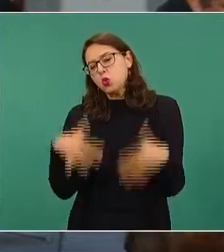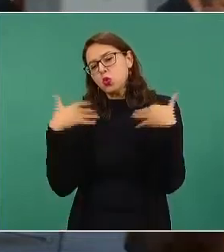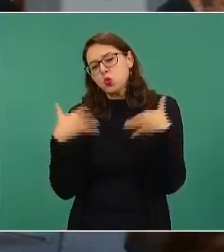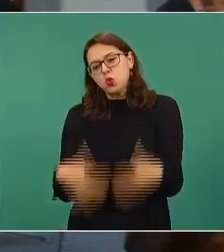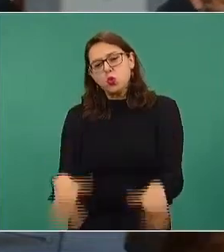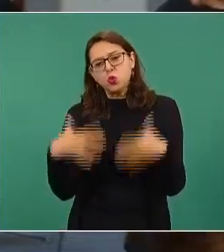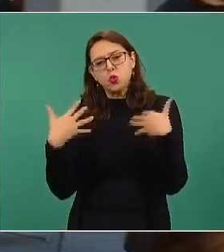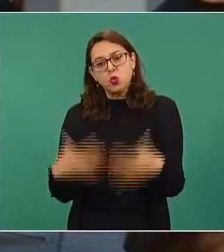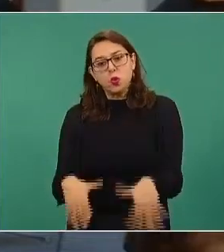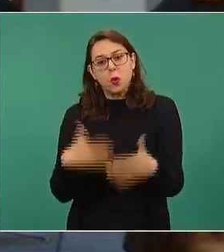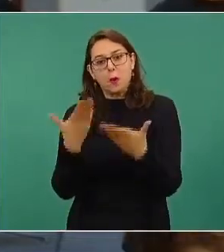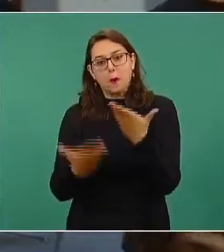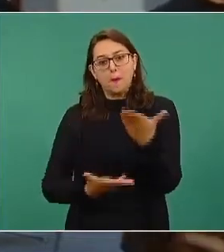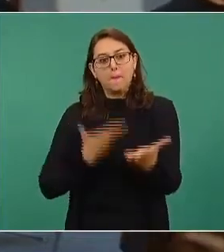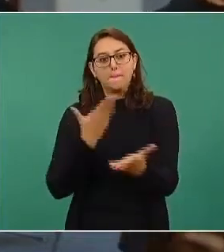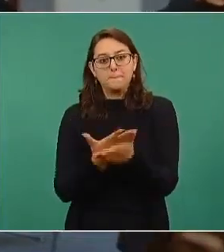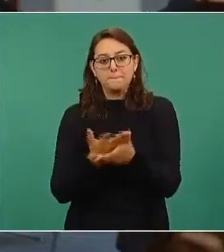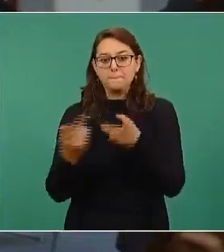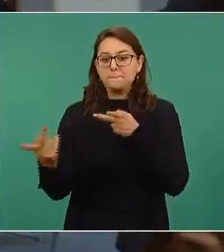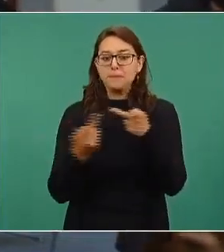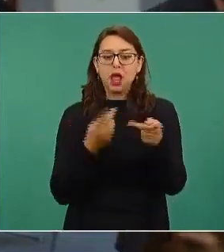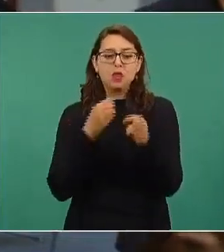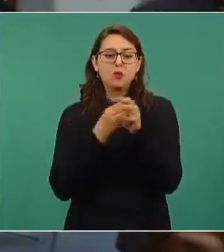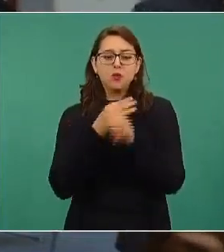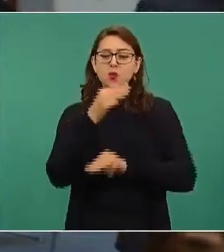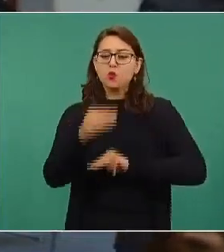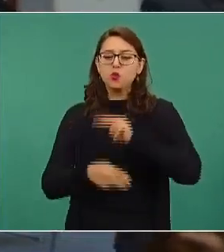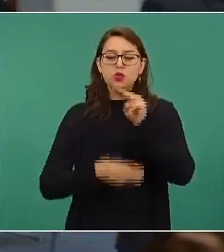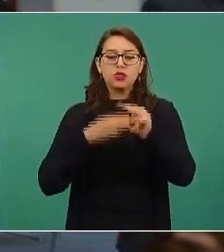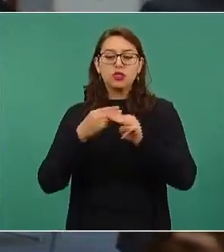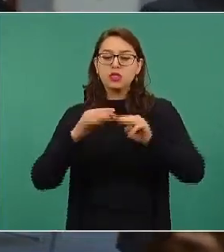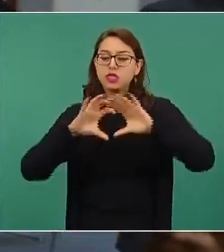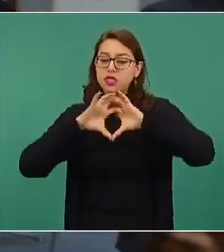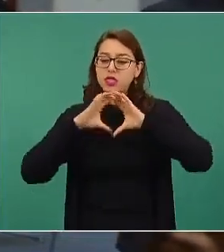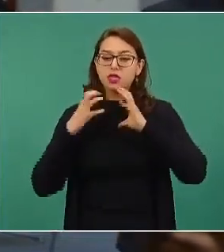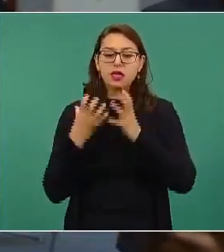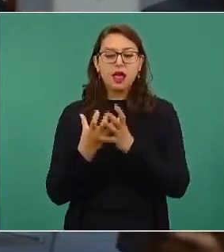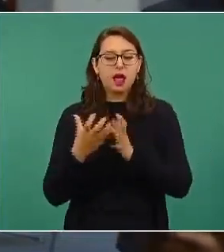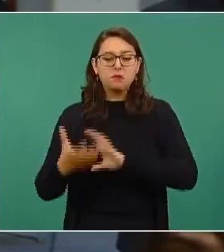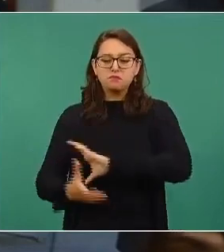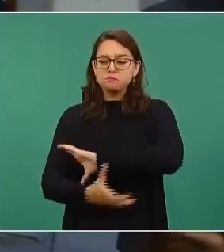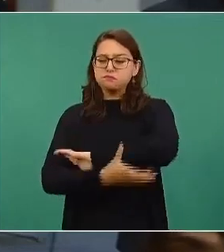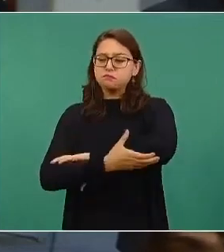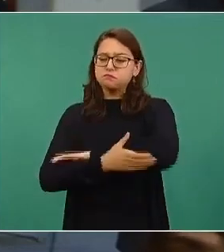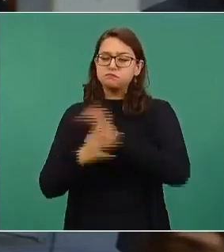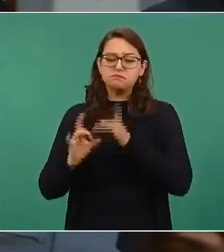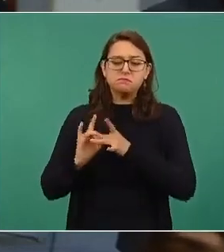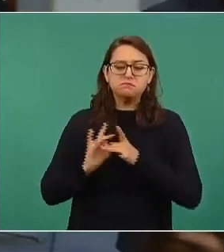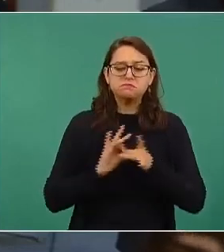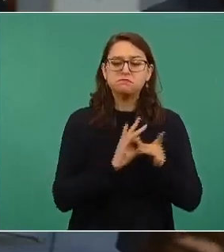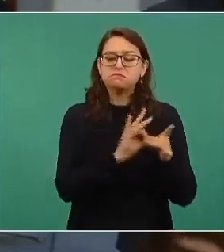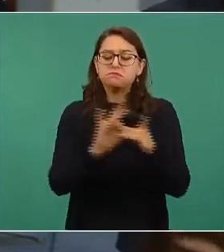mundial para la fraternidad y el bienestar. En este plan se plantea una idea